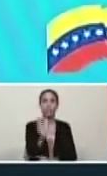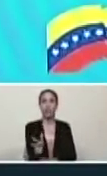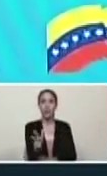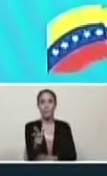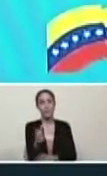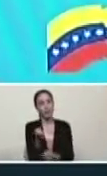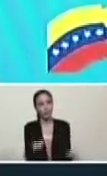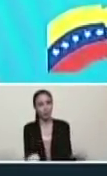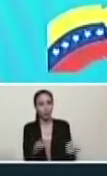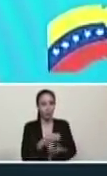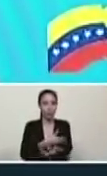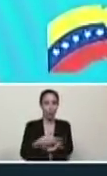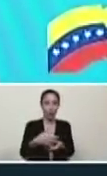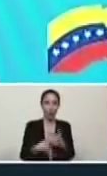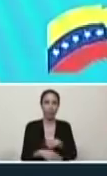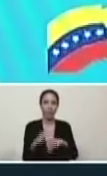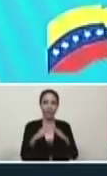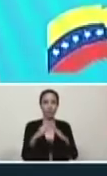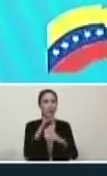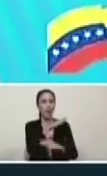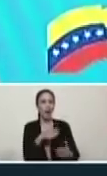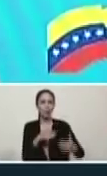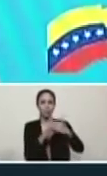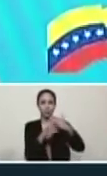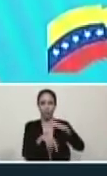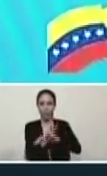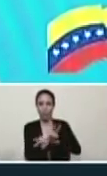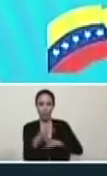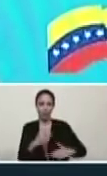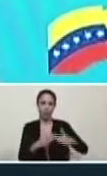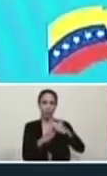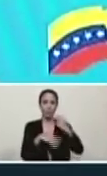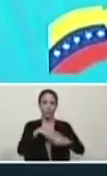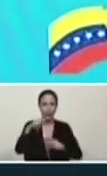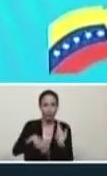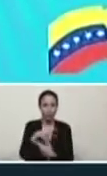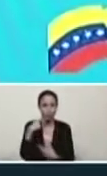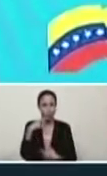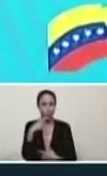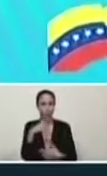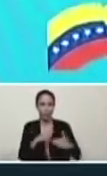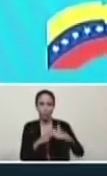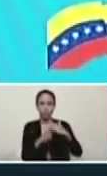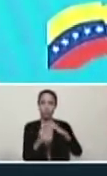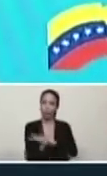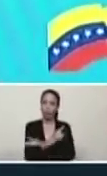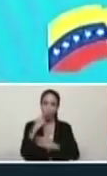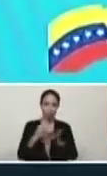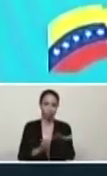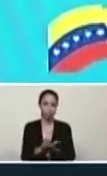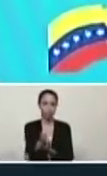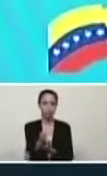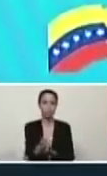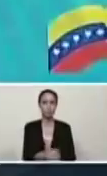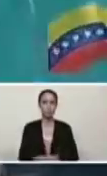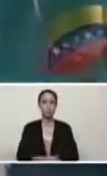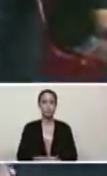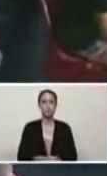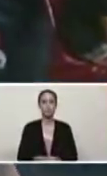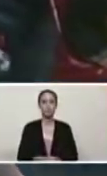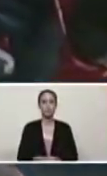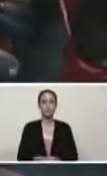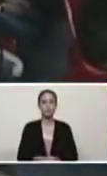de viviendas. A Venezuela no la para nadie, a la revolución socialista no la detiene nada ni nadie.